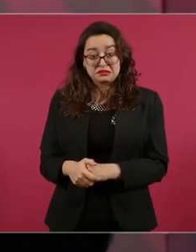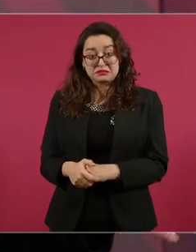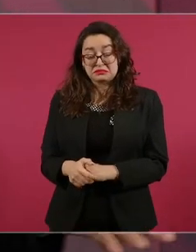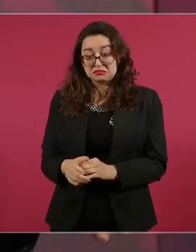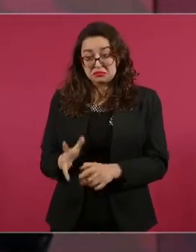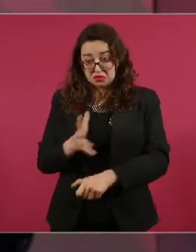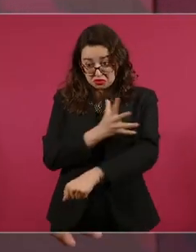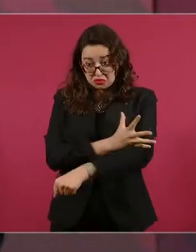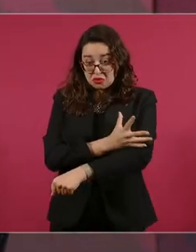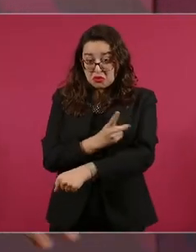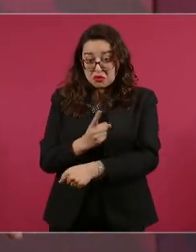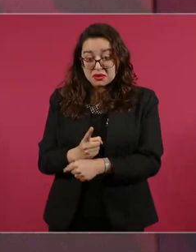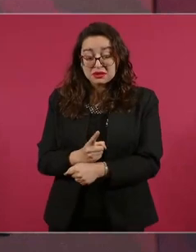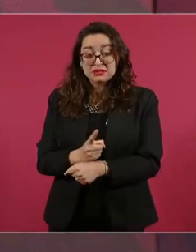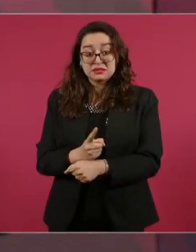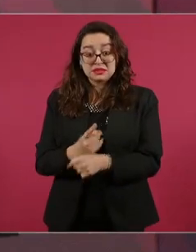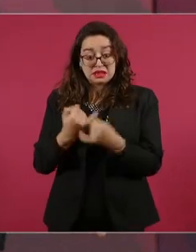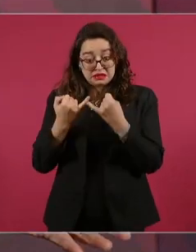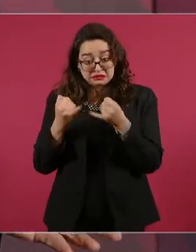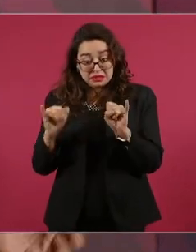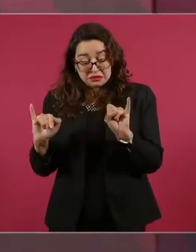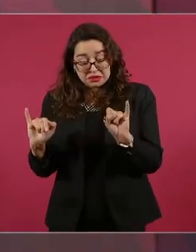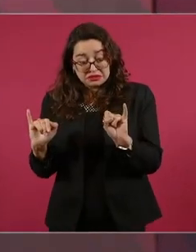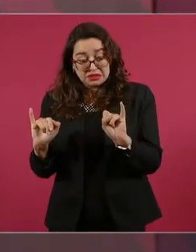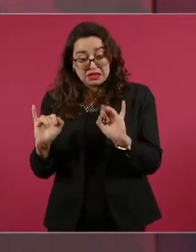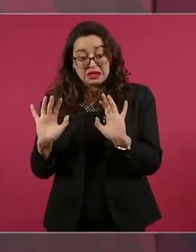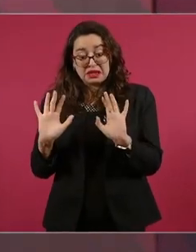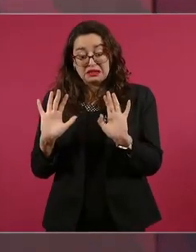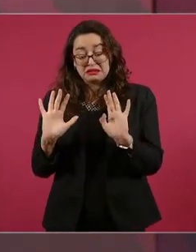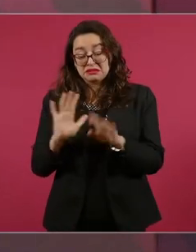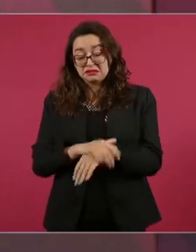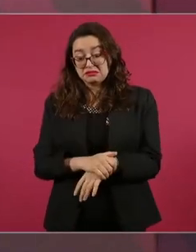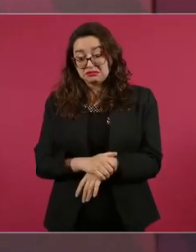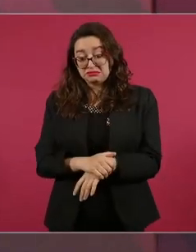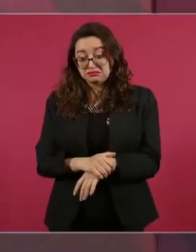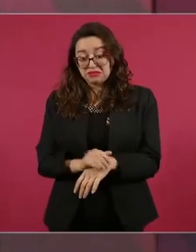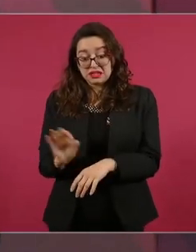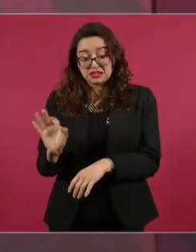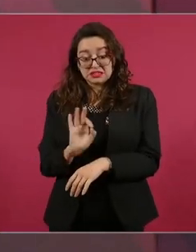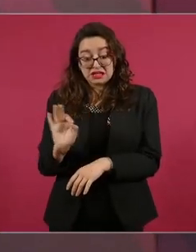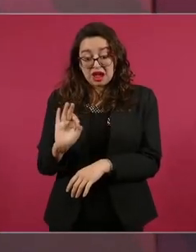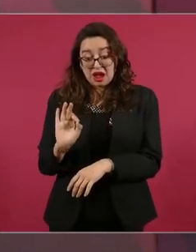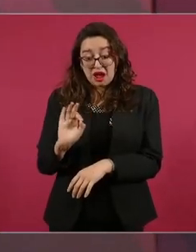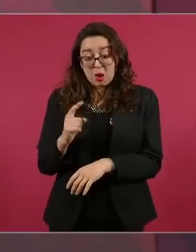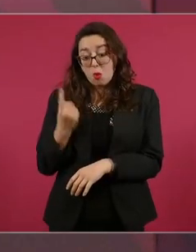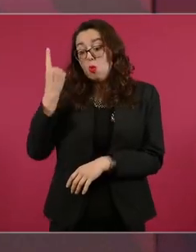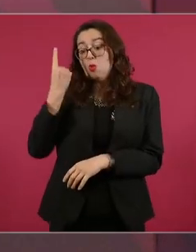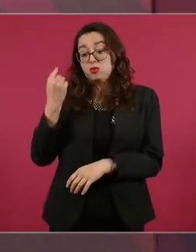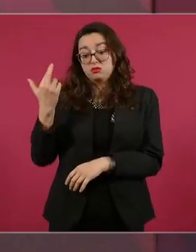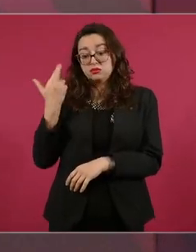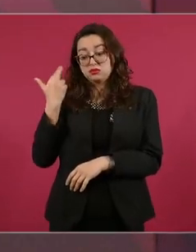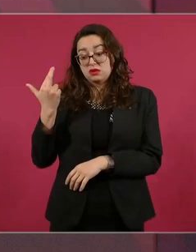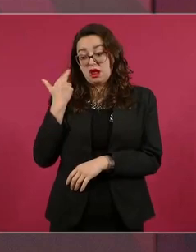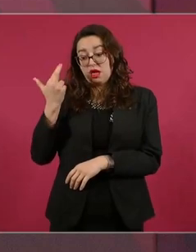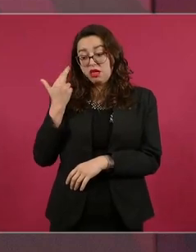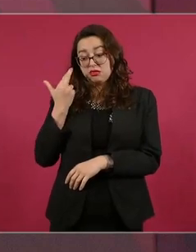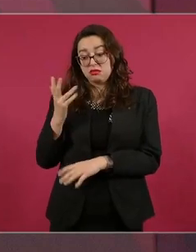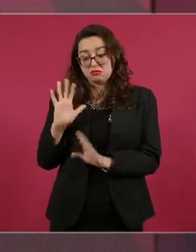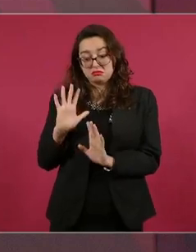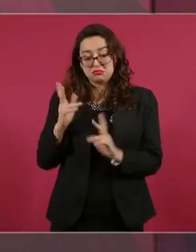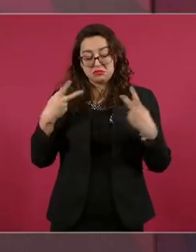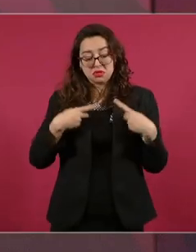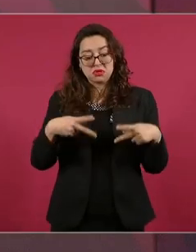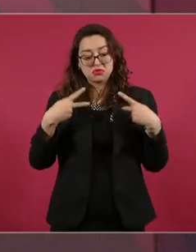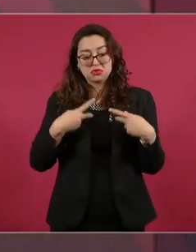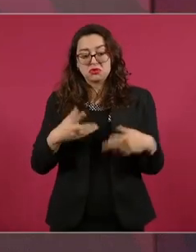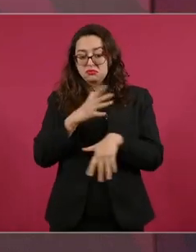radios, pues quizá un programa de radio conducido por alguien.